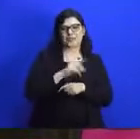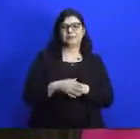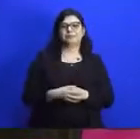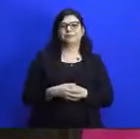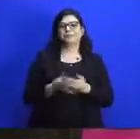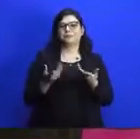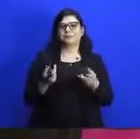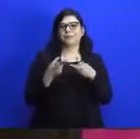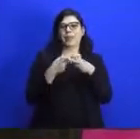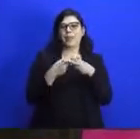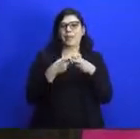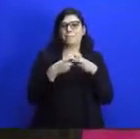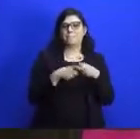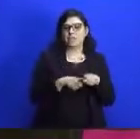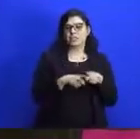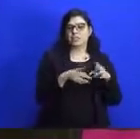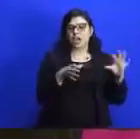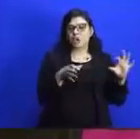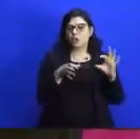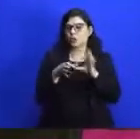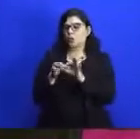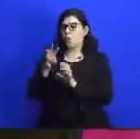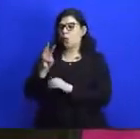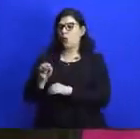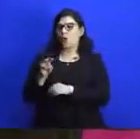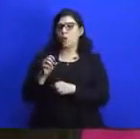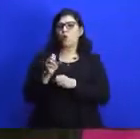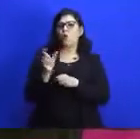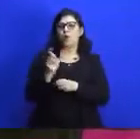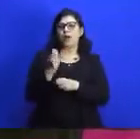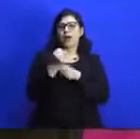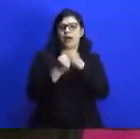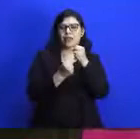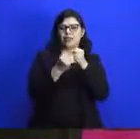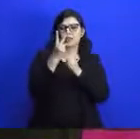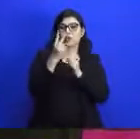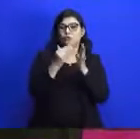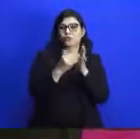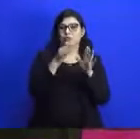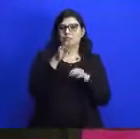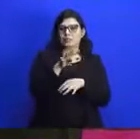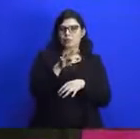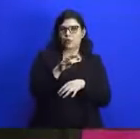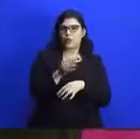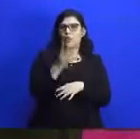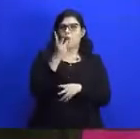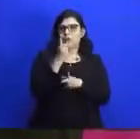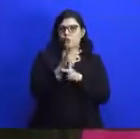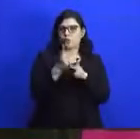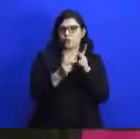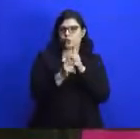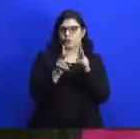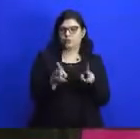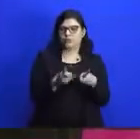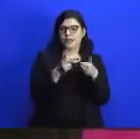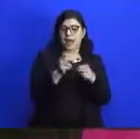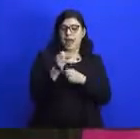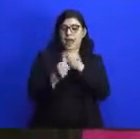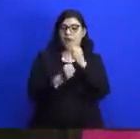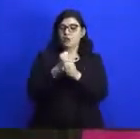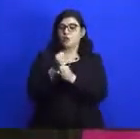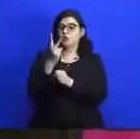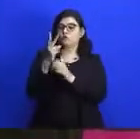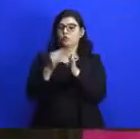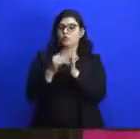nuestra relación comercial con Walmart en el 2019 con 4 productos en piso de venta. En el 2020